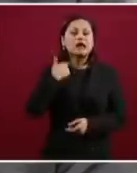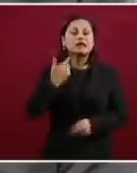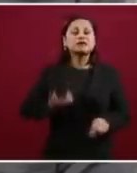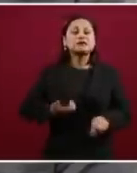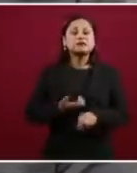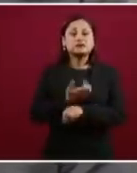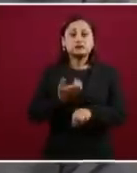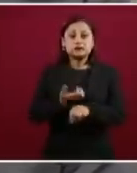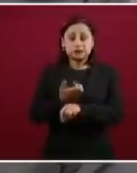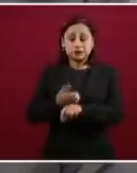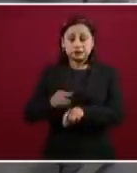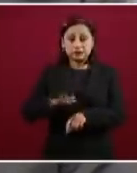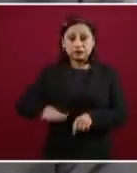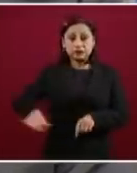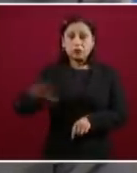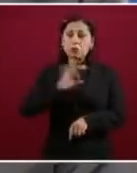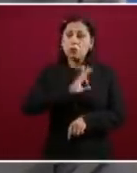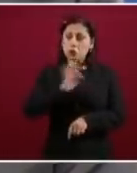por